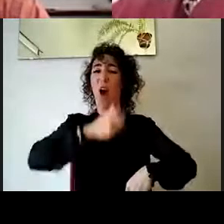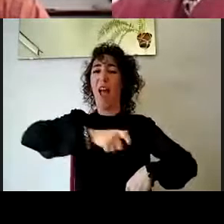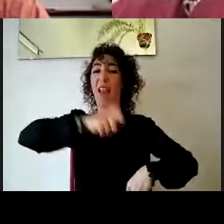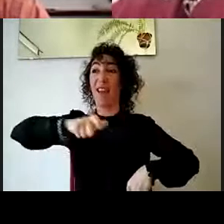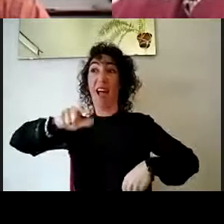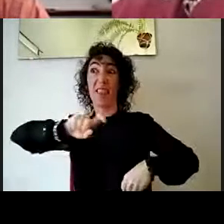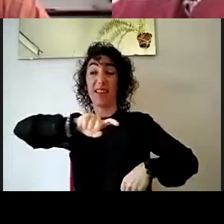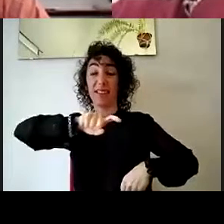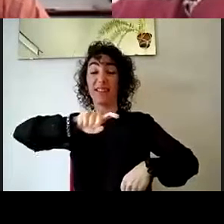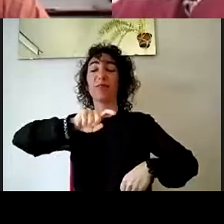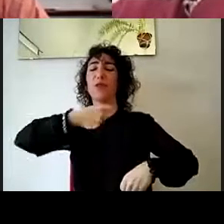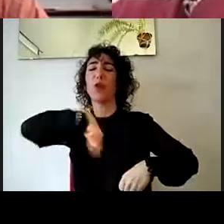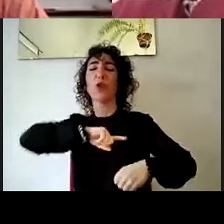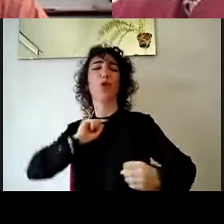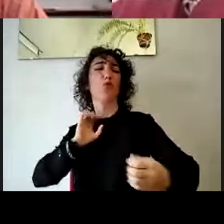iniciativa